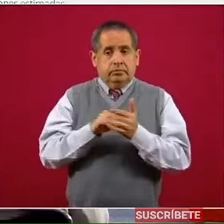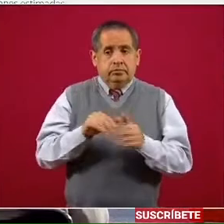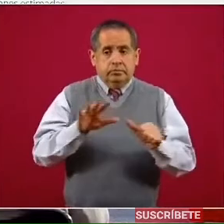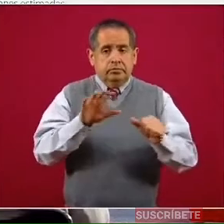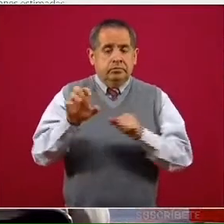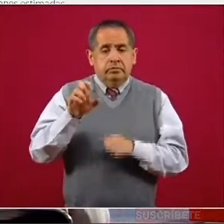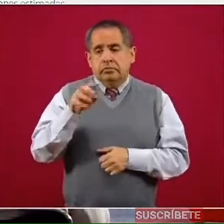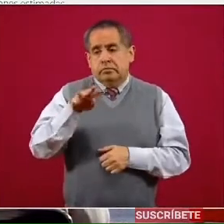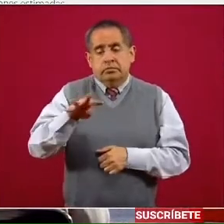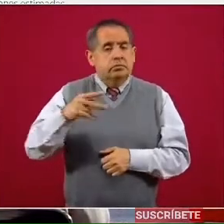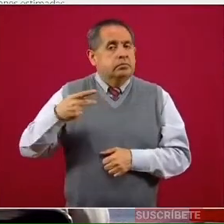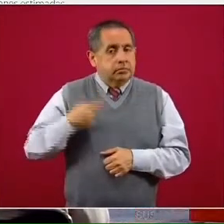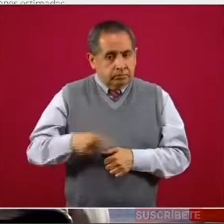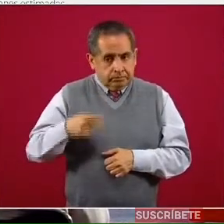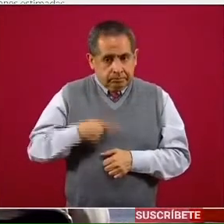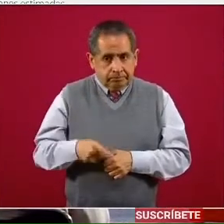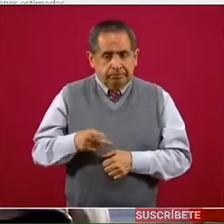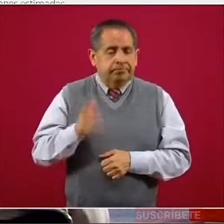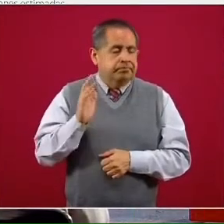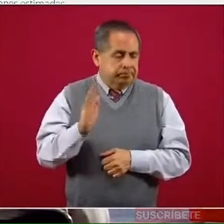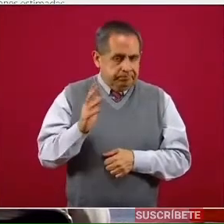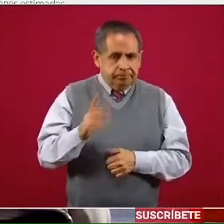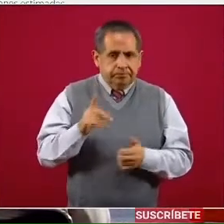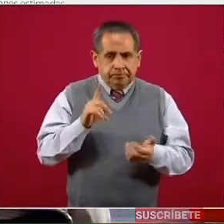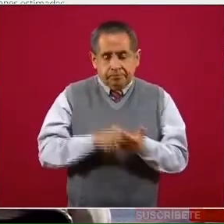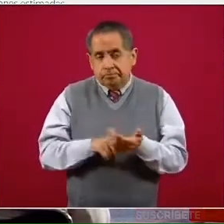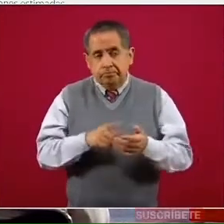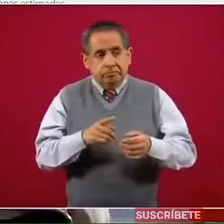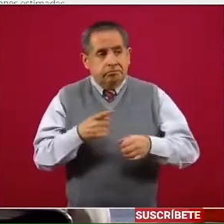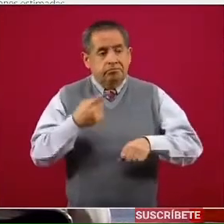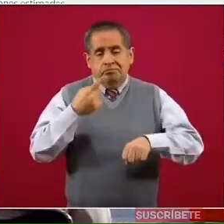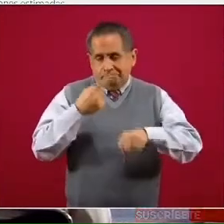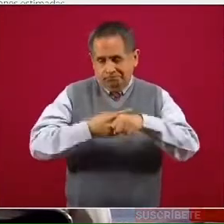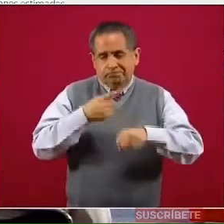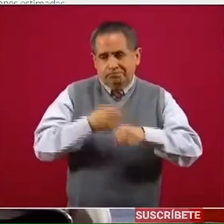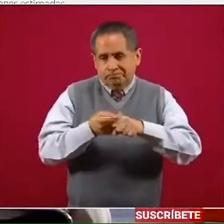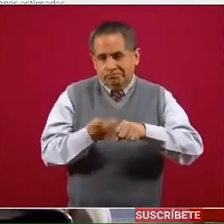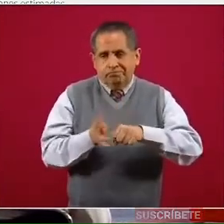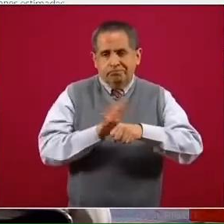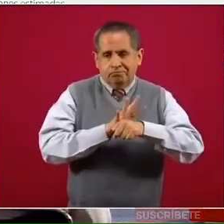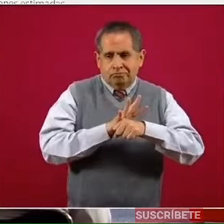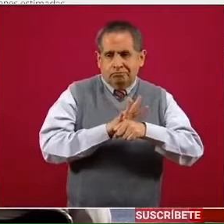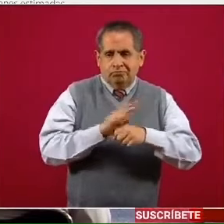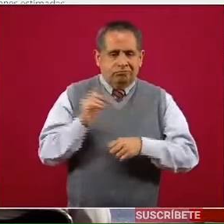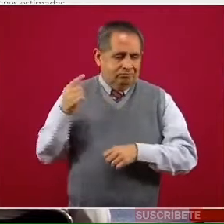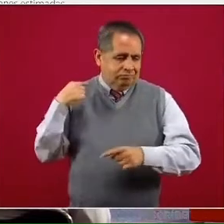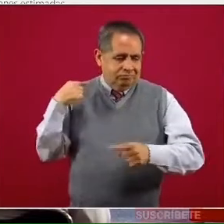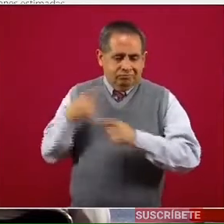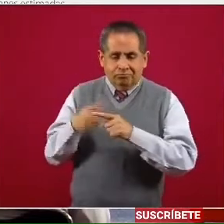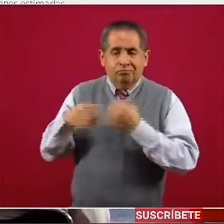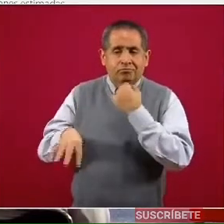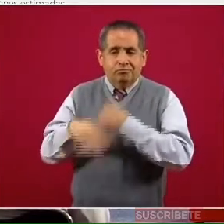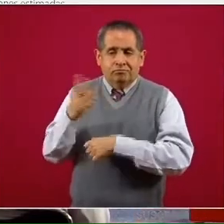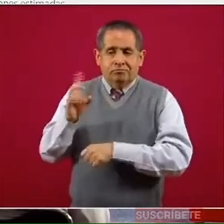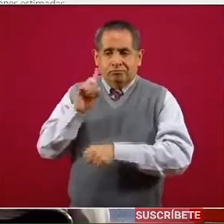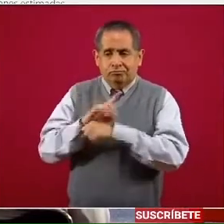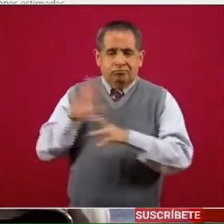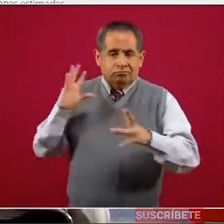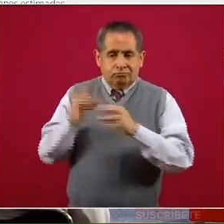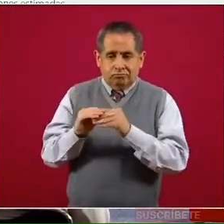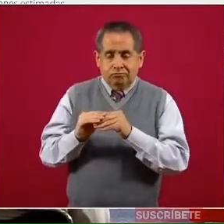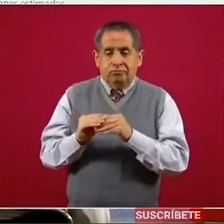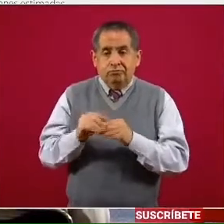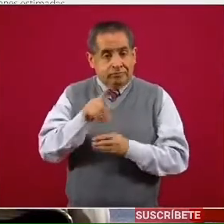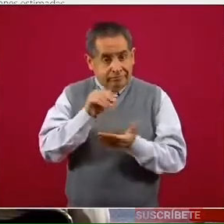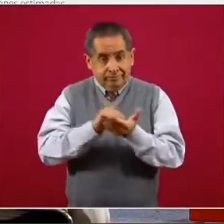47.619 personas han tenido o se estima que han tenido enfermedad en los últimos 14 días. Esta es la